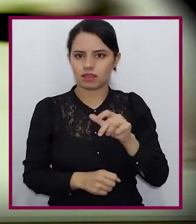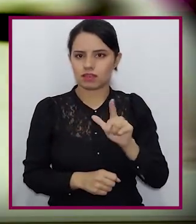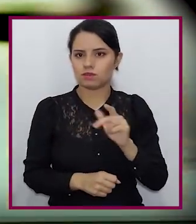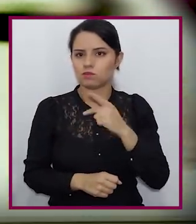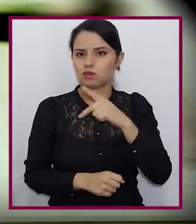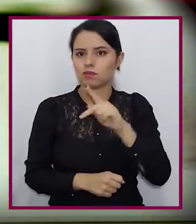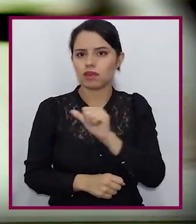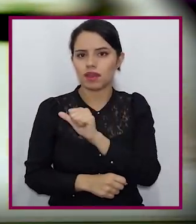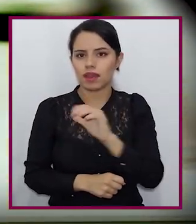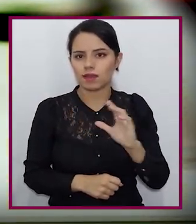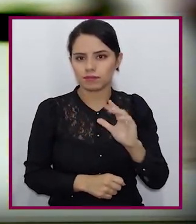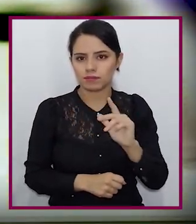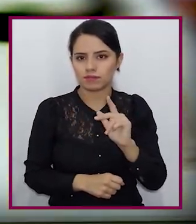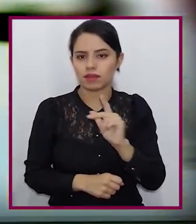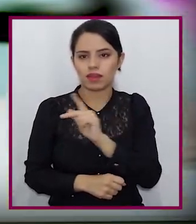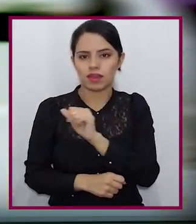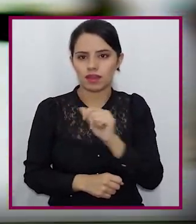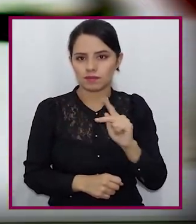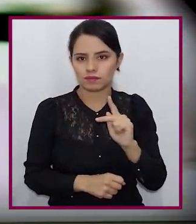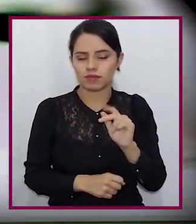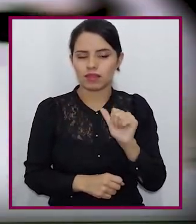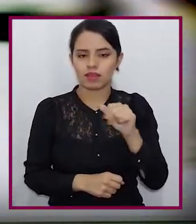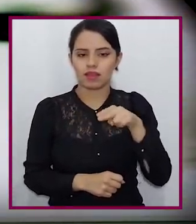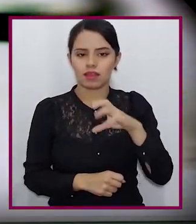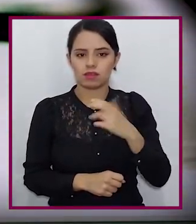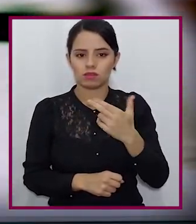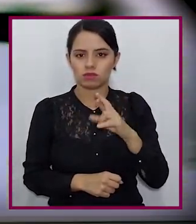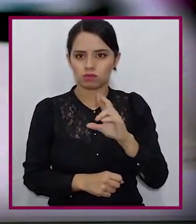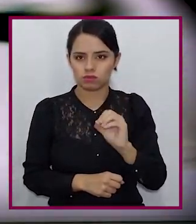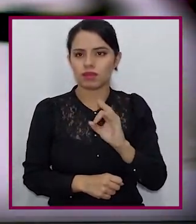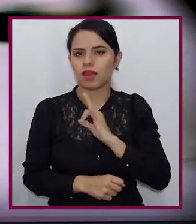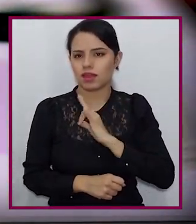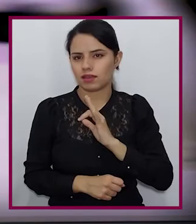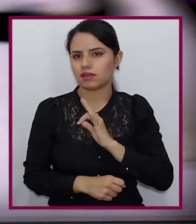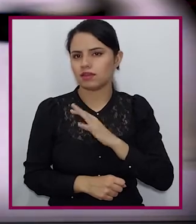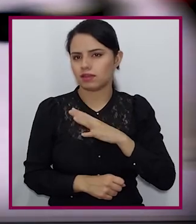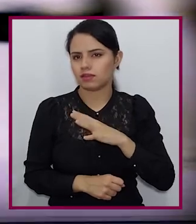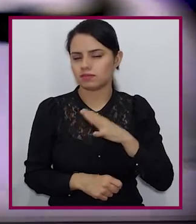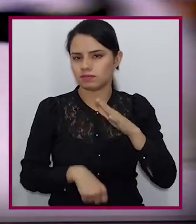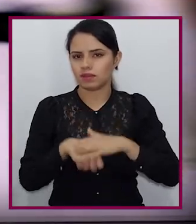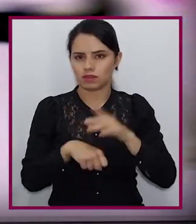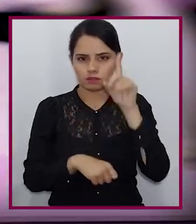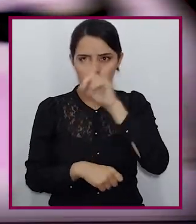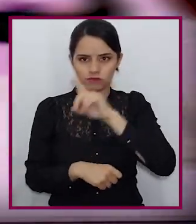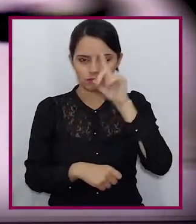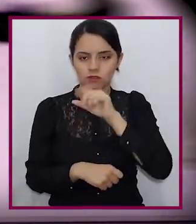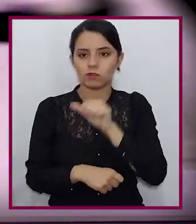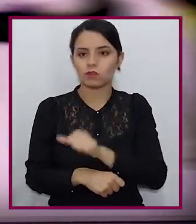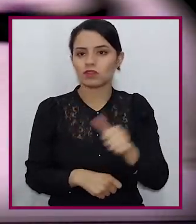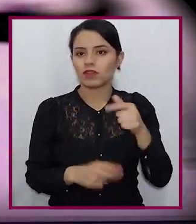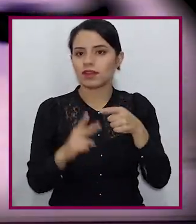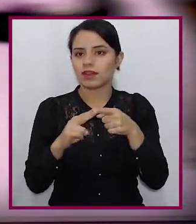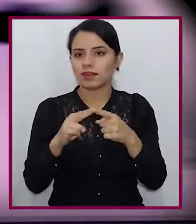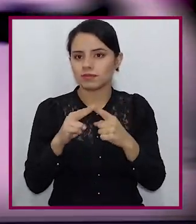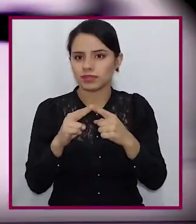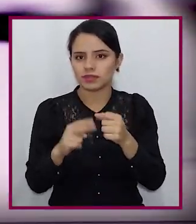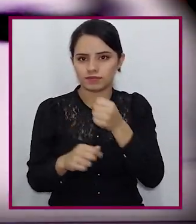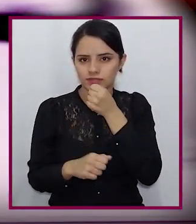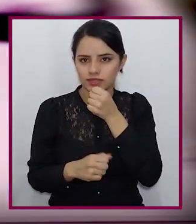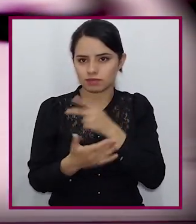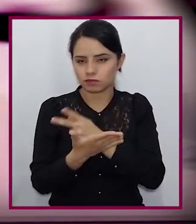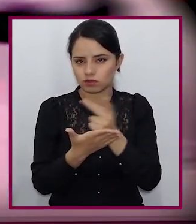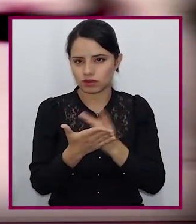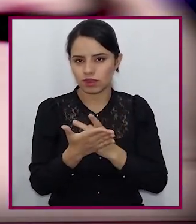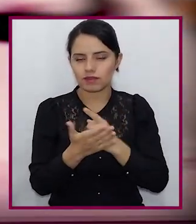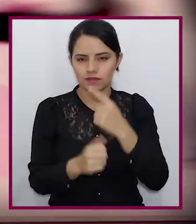de Anchor. Y si quieren un poco más, les tengo un par de recomendaciones. Vamos a utilizar otra herramienta de podcast. Es